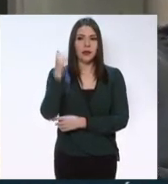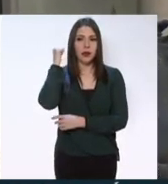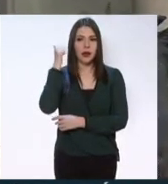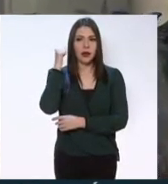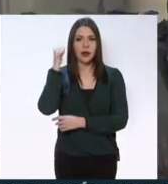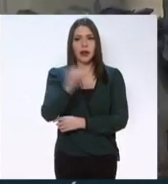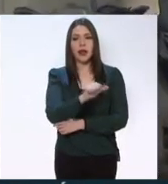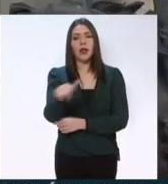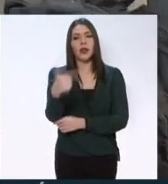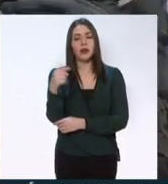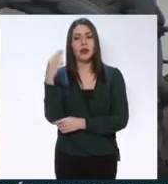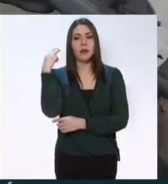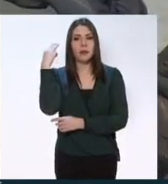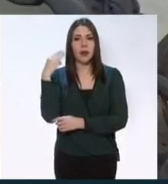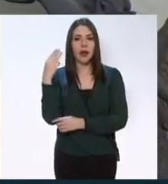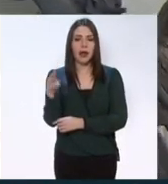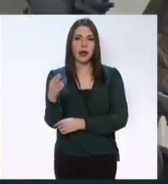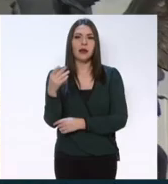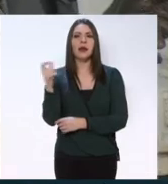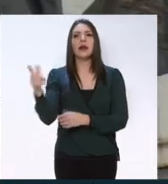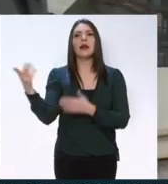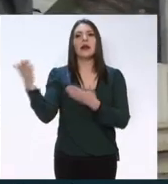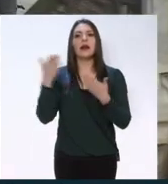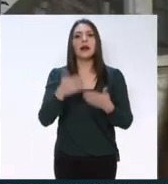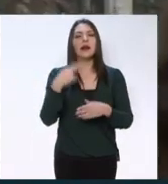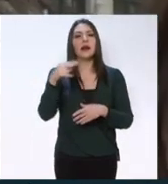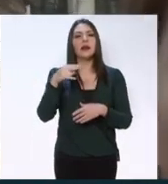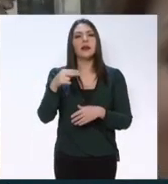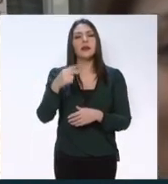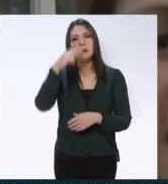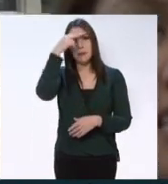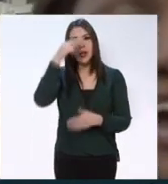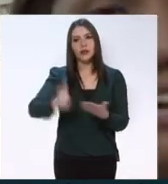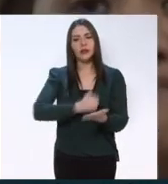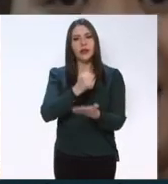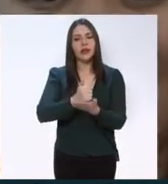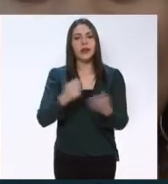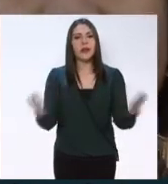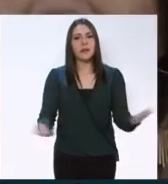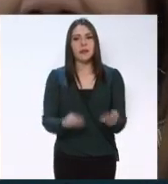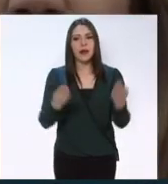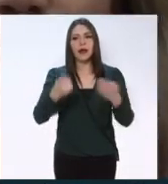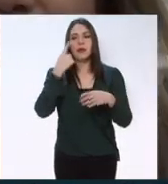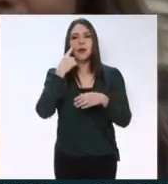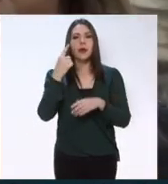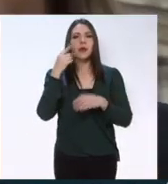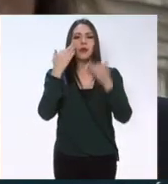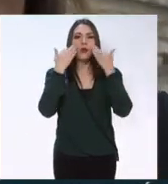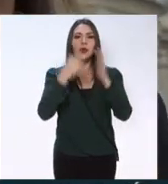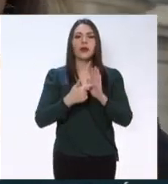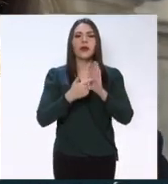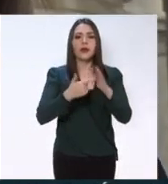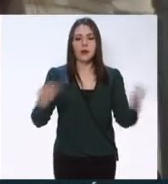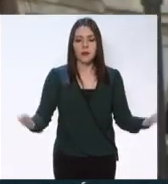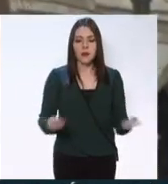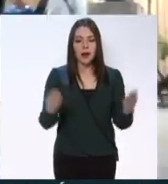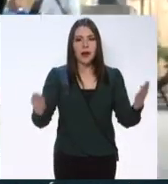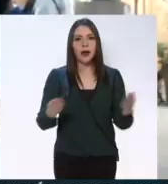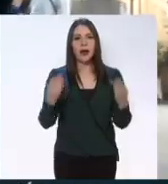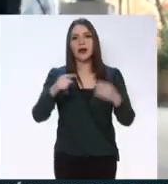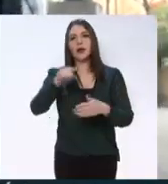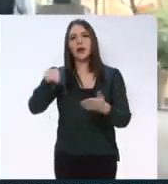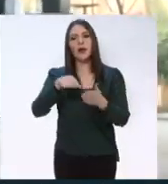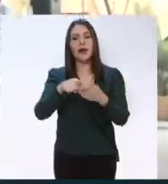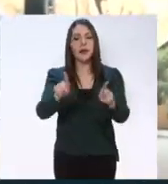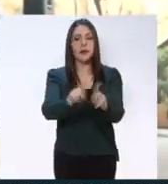mayo, llegará México Ciudad que Baila, basada en las presentaciones de danza y bailes en los teatros y plazas públicas